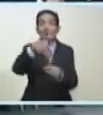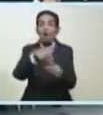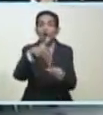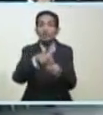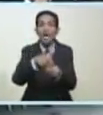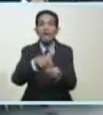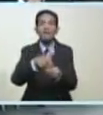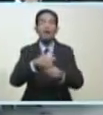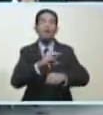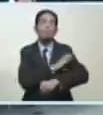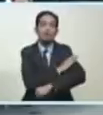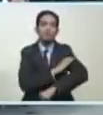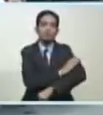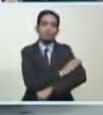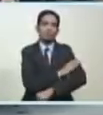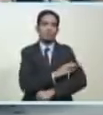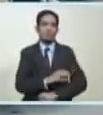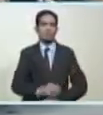opción opositora,